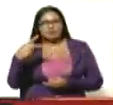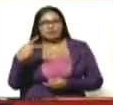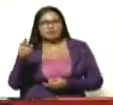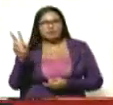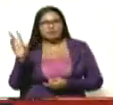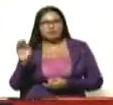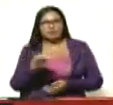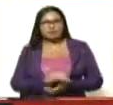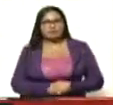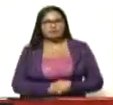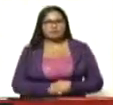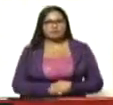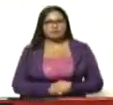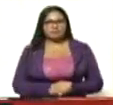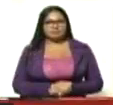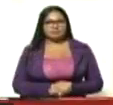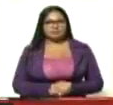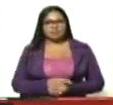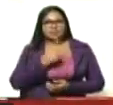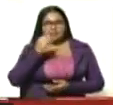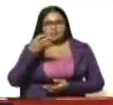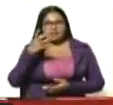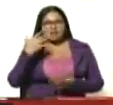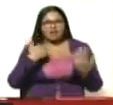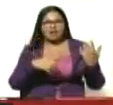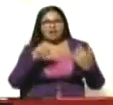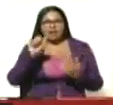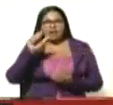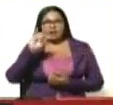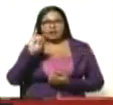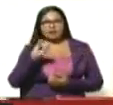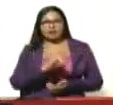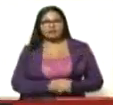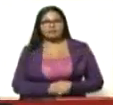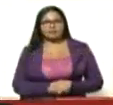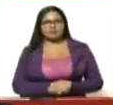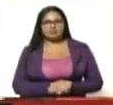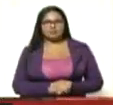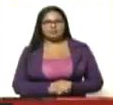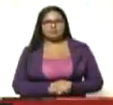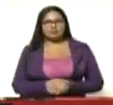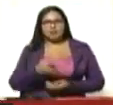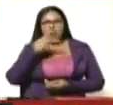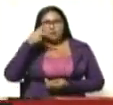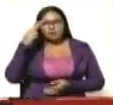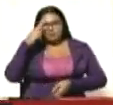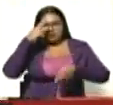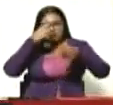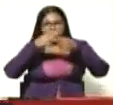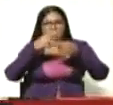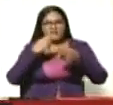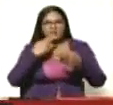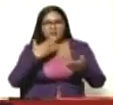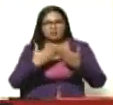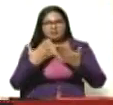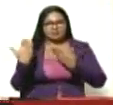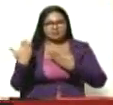Como diría el cantor Ali Primera. Ana María Oviedo, la poeta homenajeada.